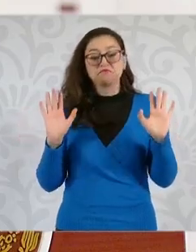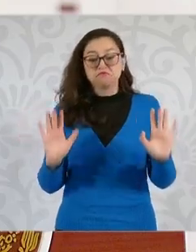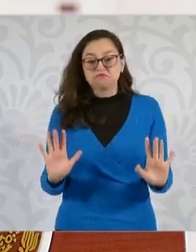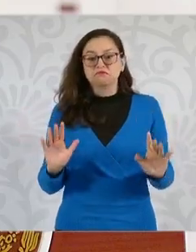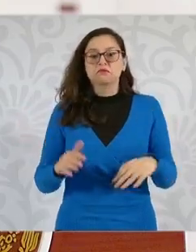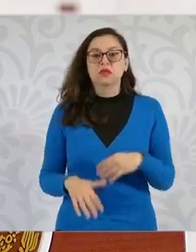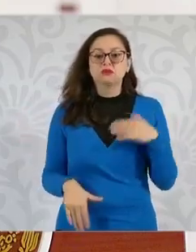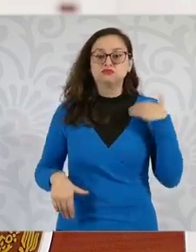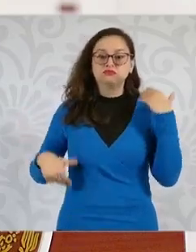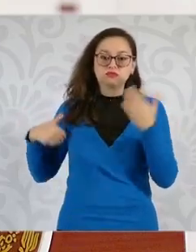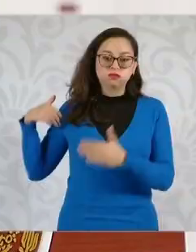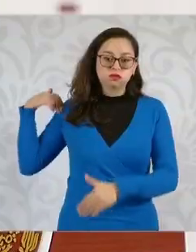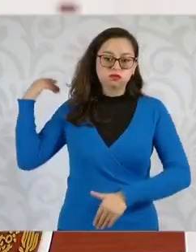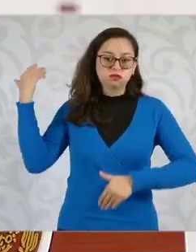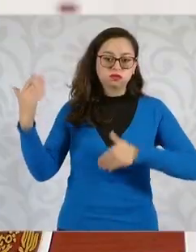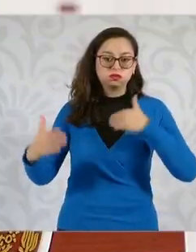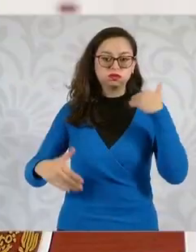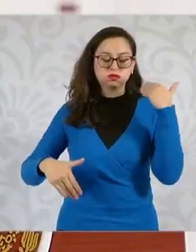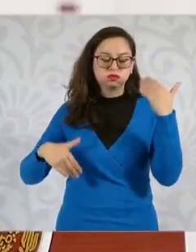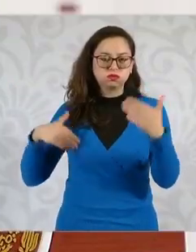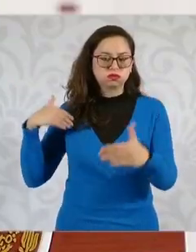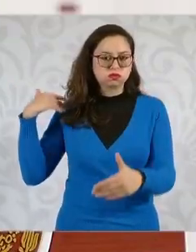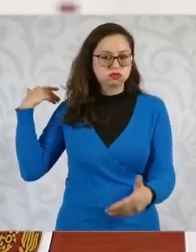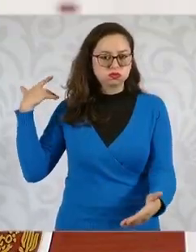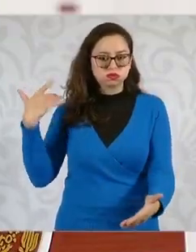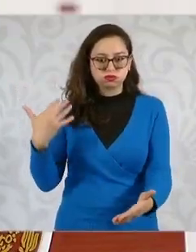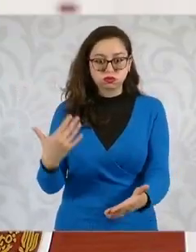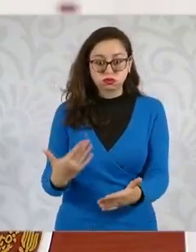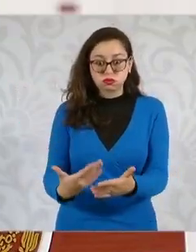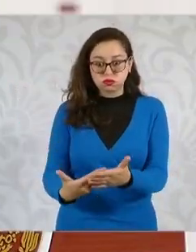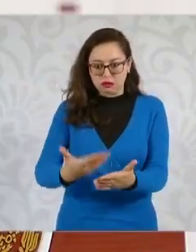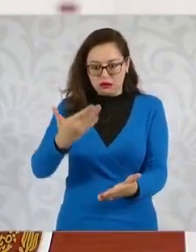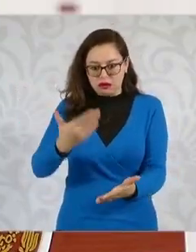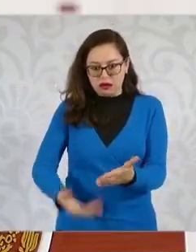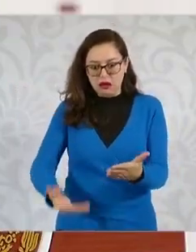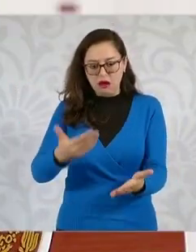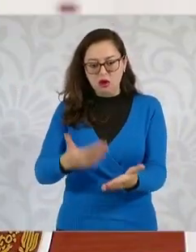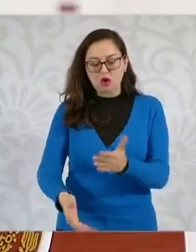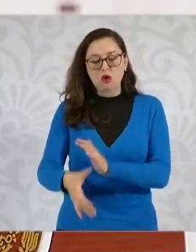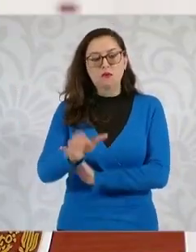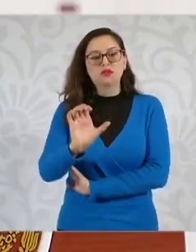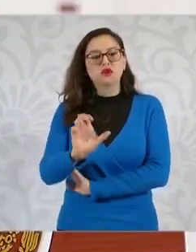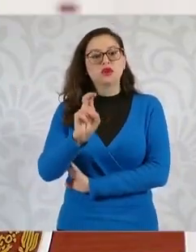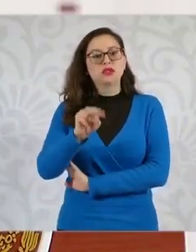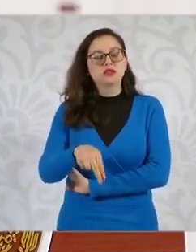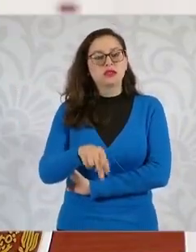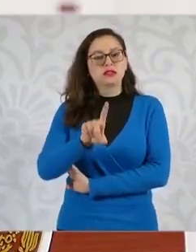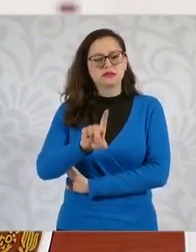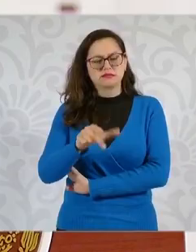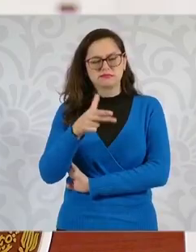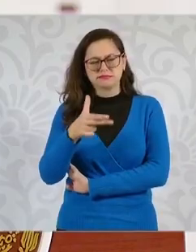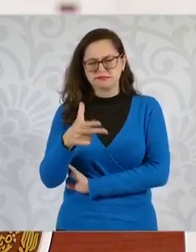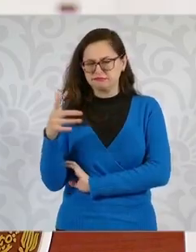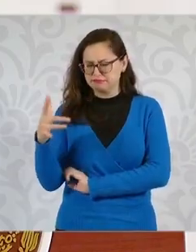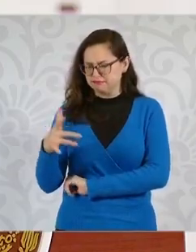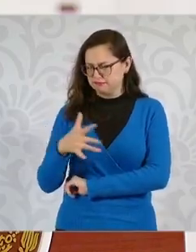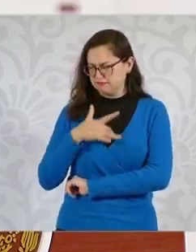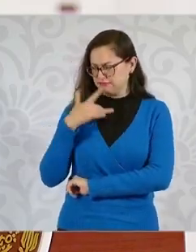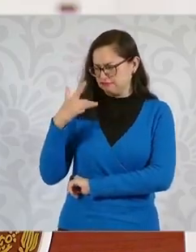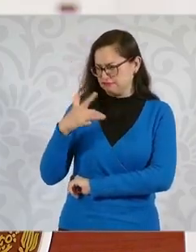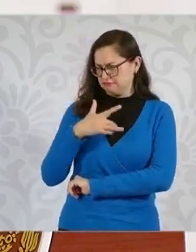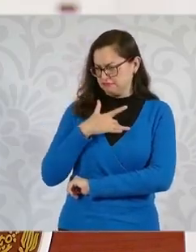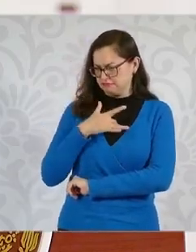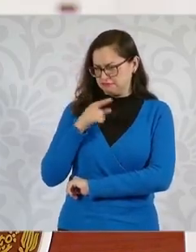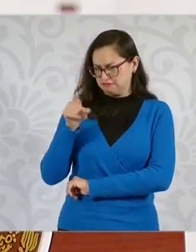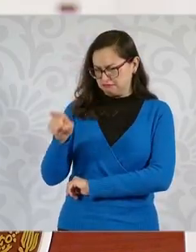la Comisión Nacional de Derechos Humanos emitió una recomendación para que se investigara este